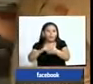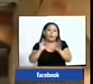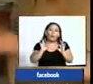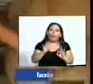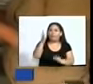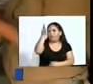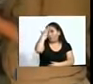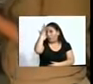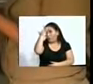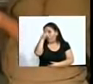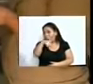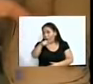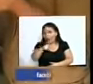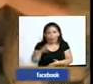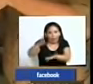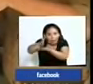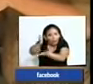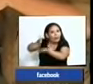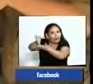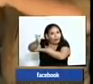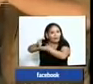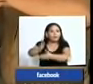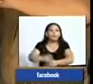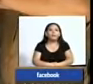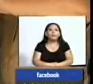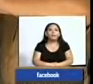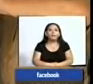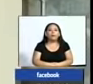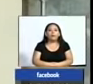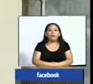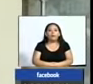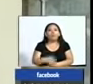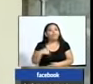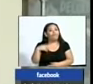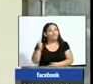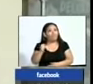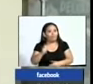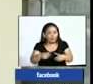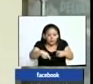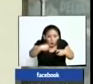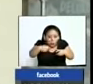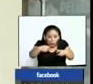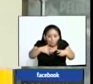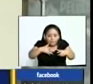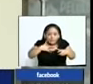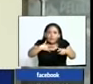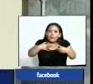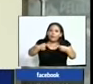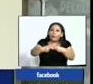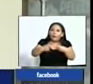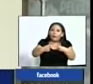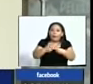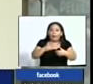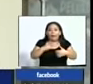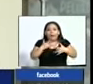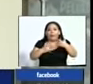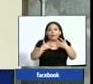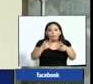apuesto que será cliente de este lugar. Es muy reanimante la sopa, el sabor es muy exquisito, es exótica la